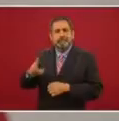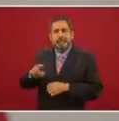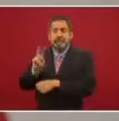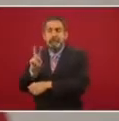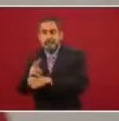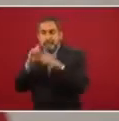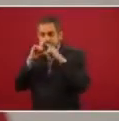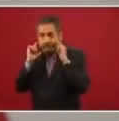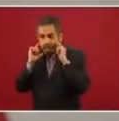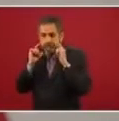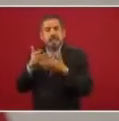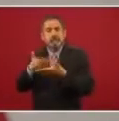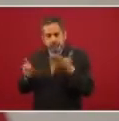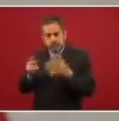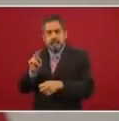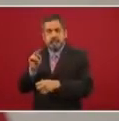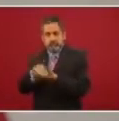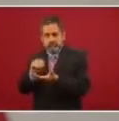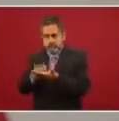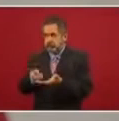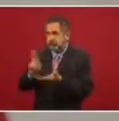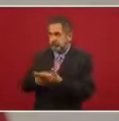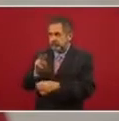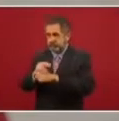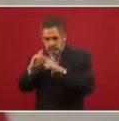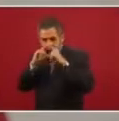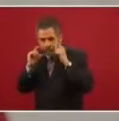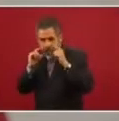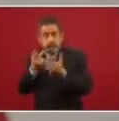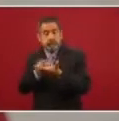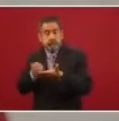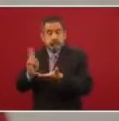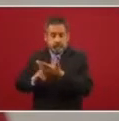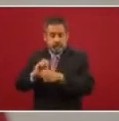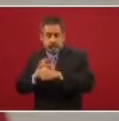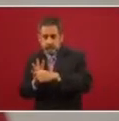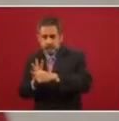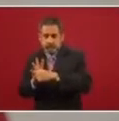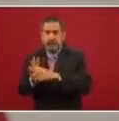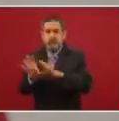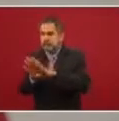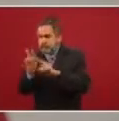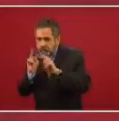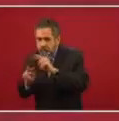vamos a seguir vigilando influenza vamos a seguir ahora vigilar con una virus al igual que lo hacemos otros virus